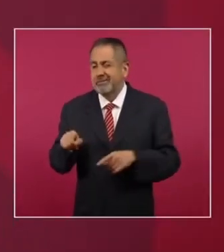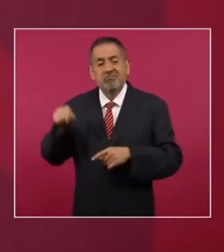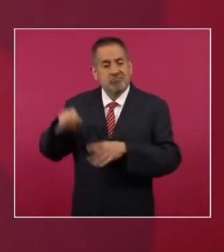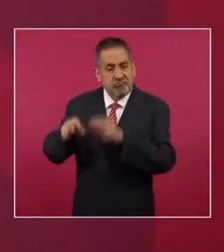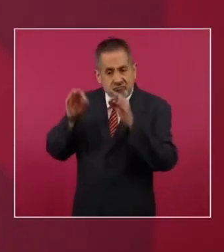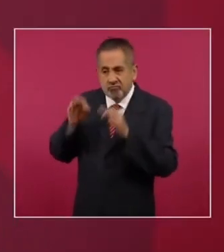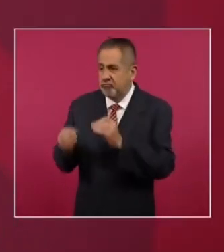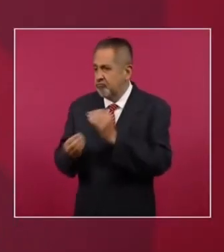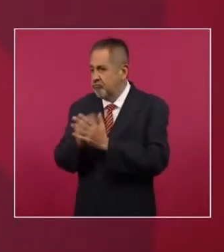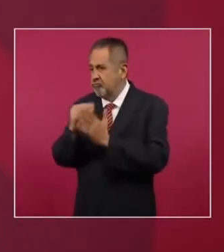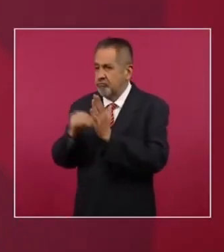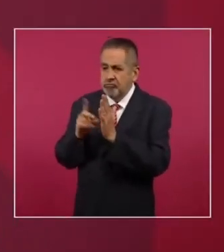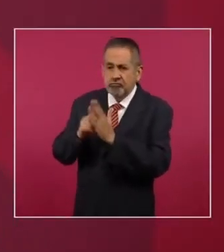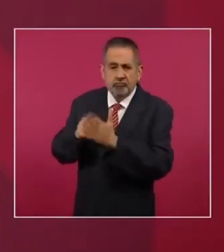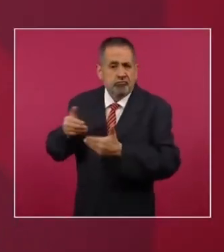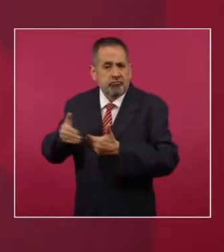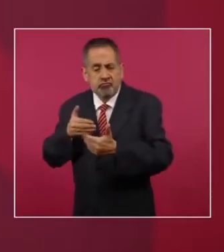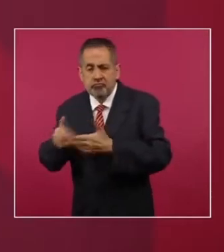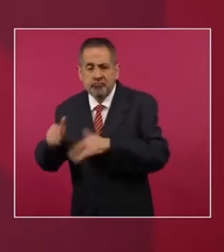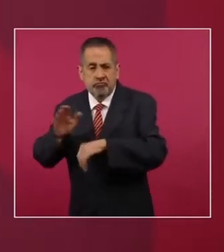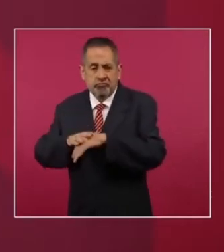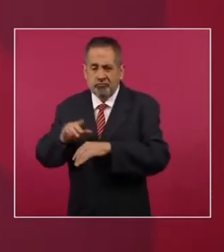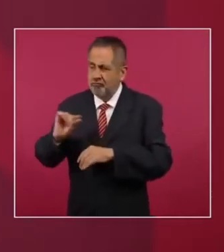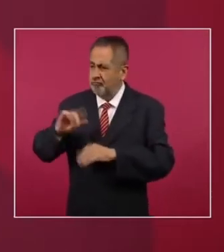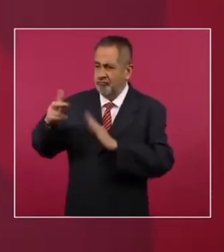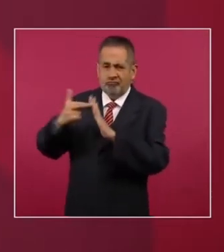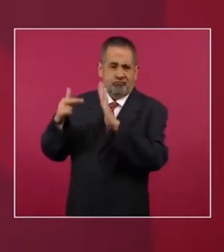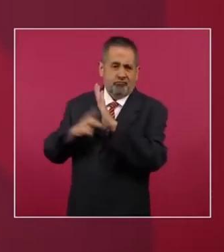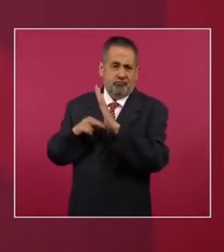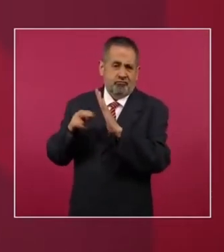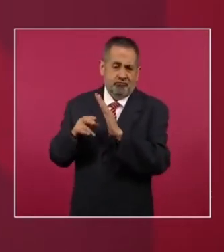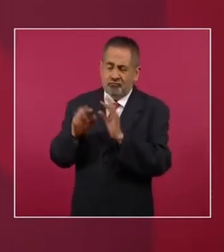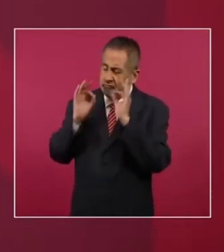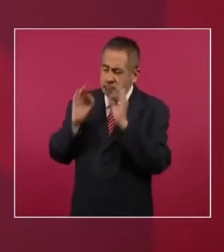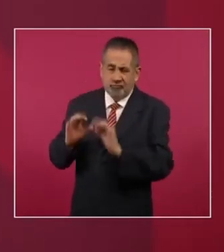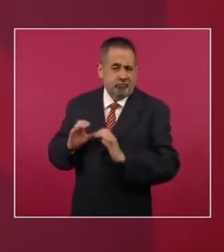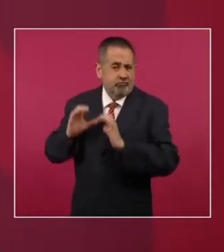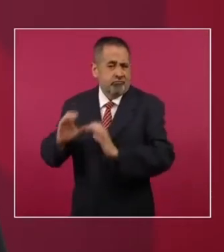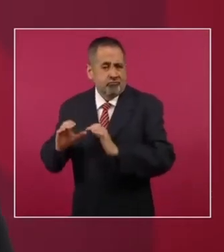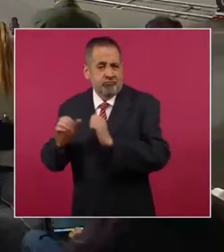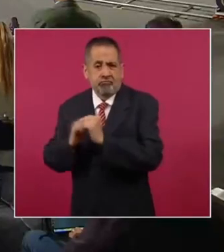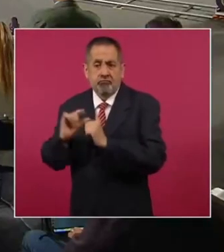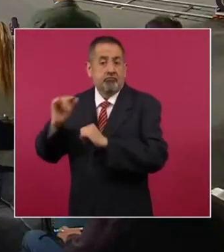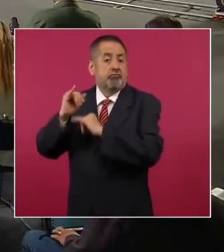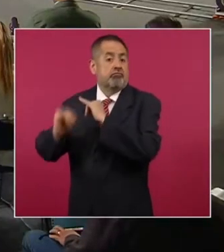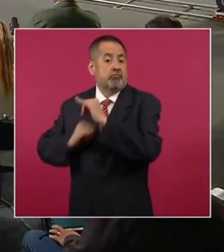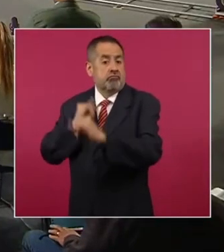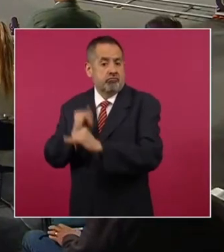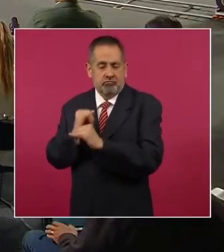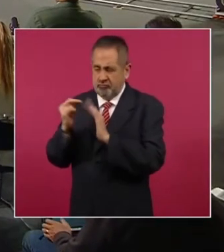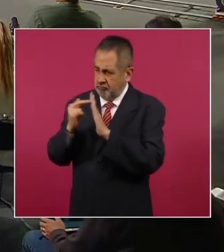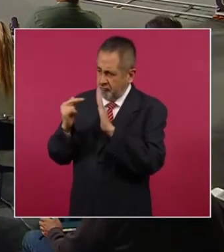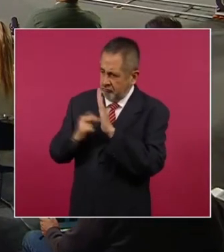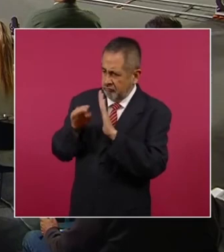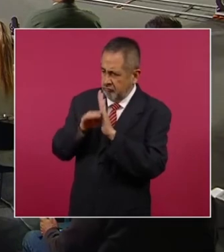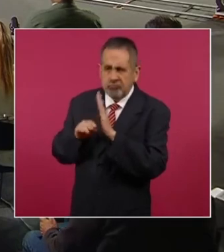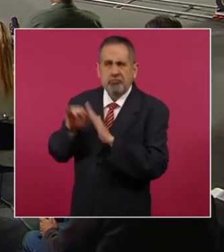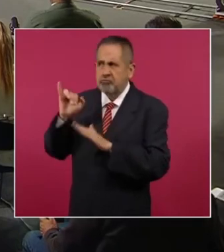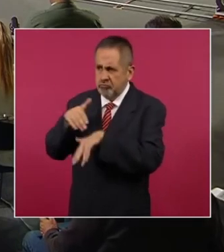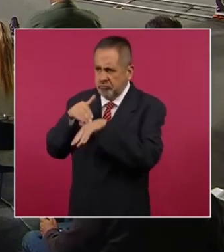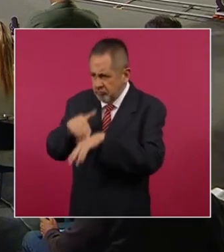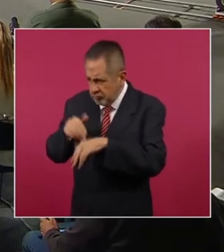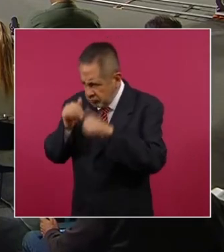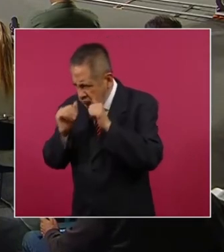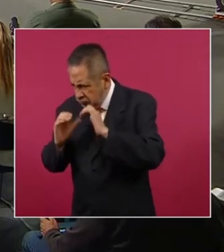innovadora y en los más altos estándares de calidad internacionales para la intervención y